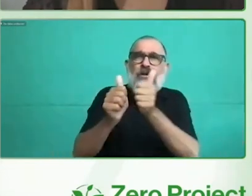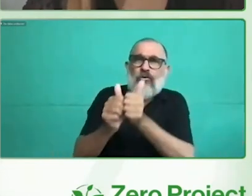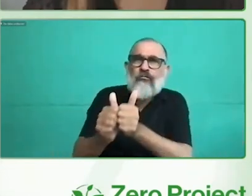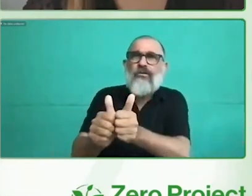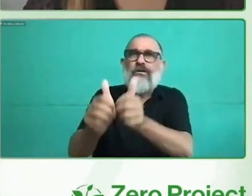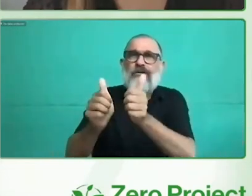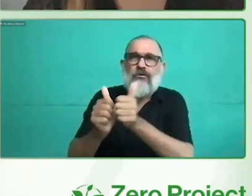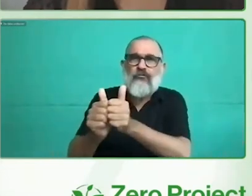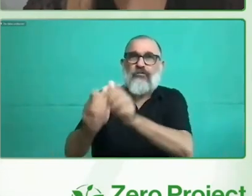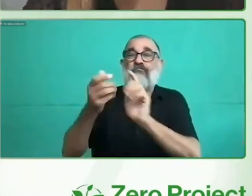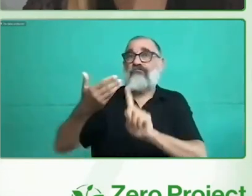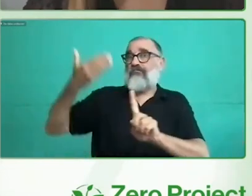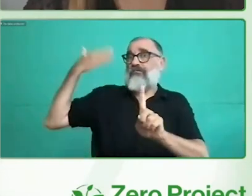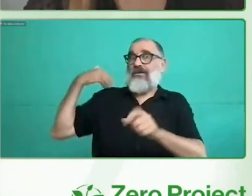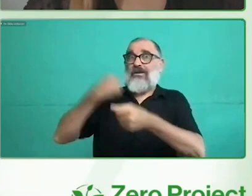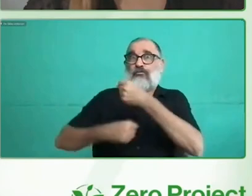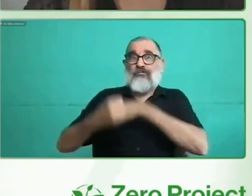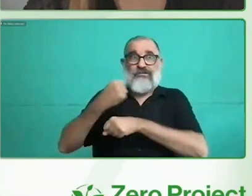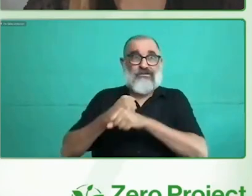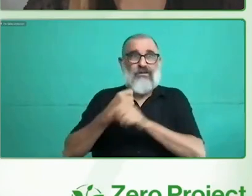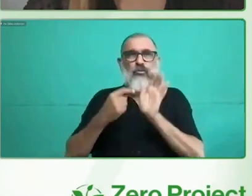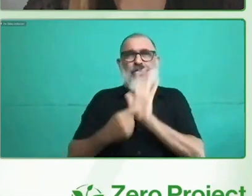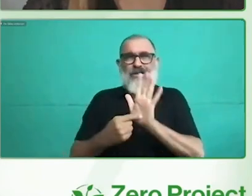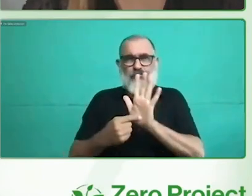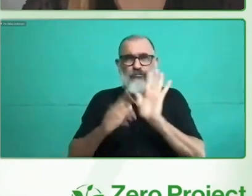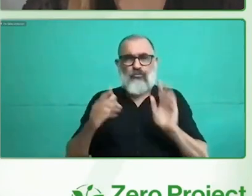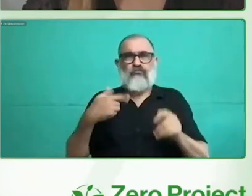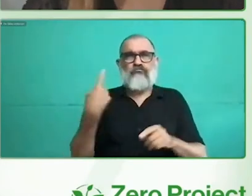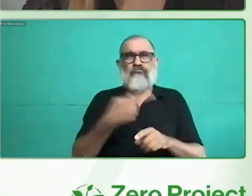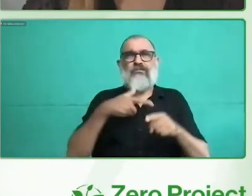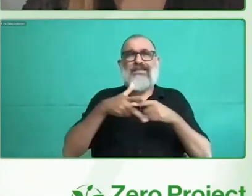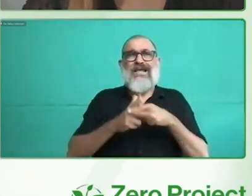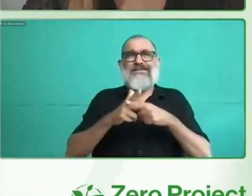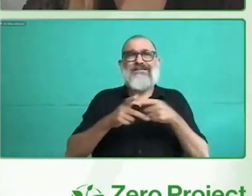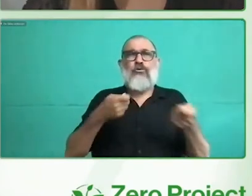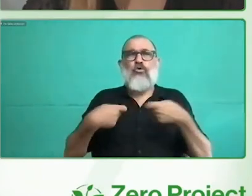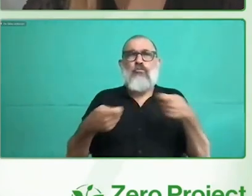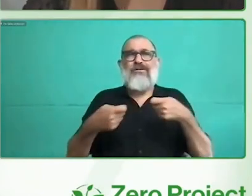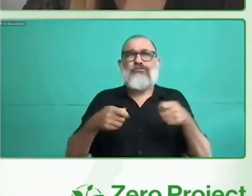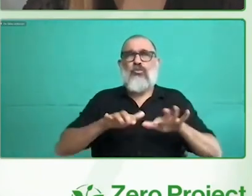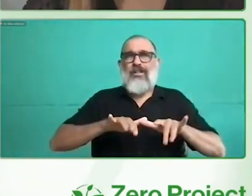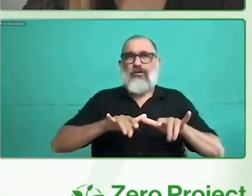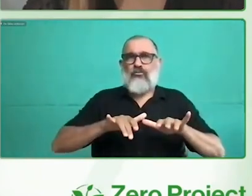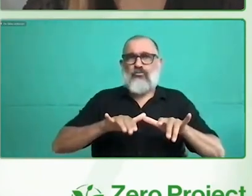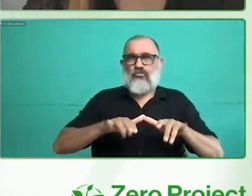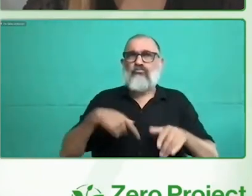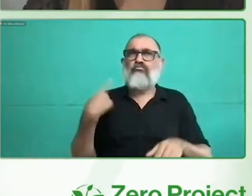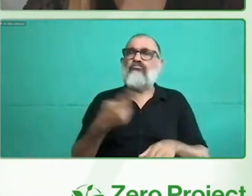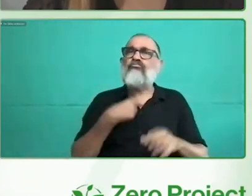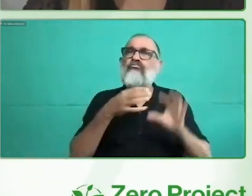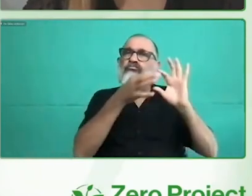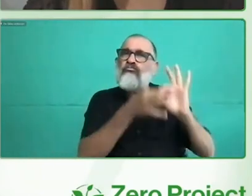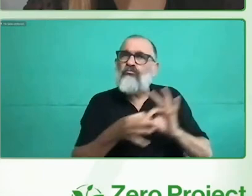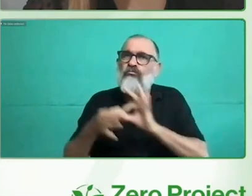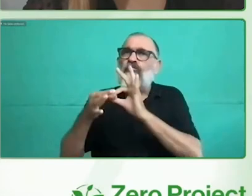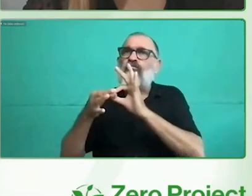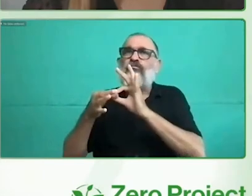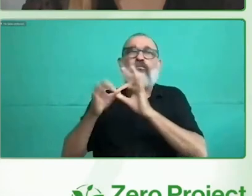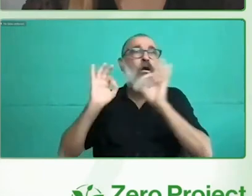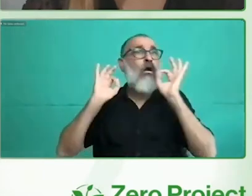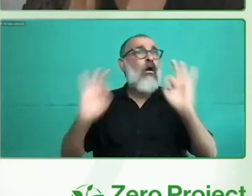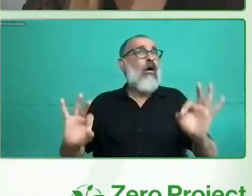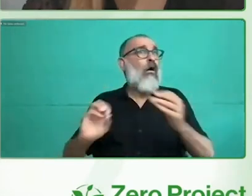poder vender a través de las redes sociales, por ejemplo, y conectarse, ¿no?, con el mercado